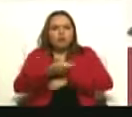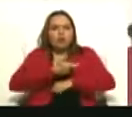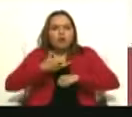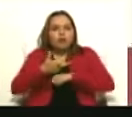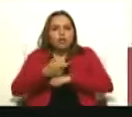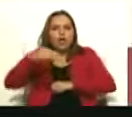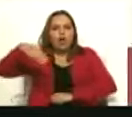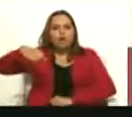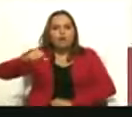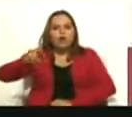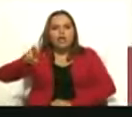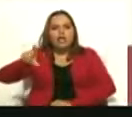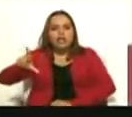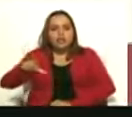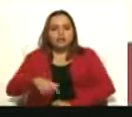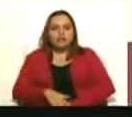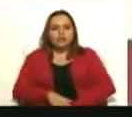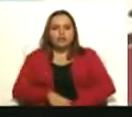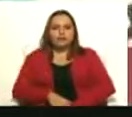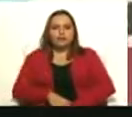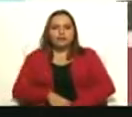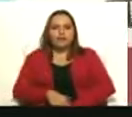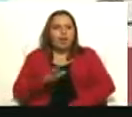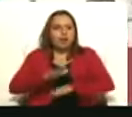Morel Rodríguez, porque